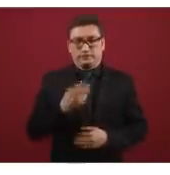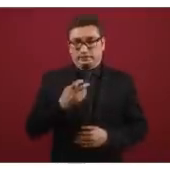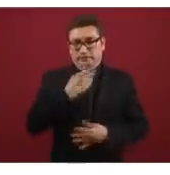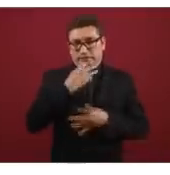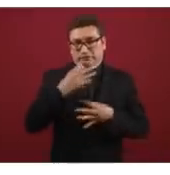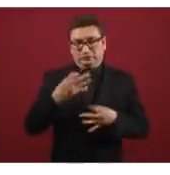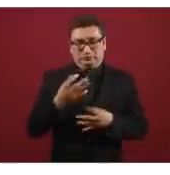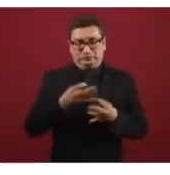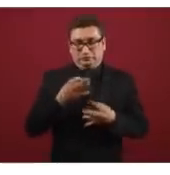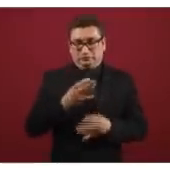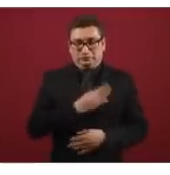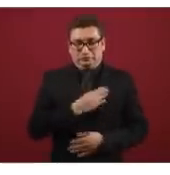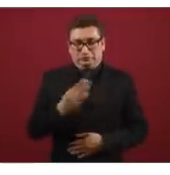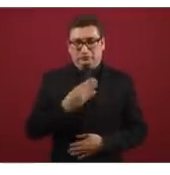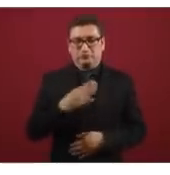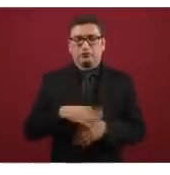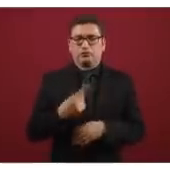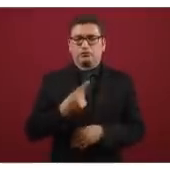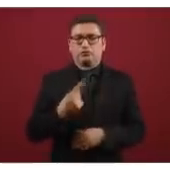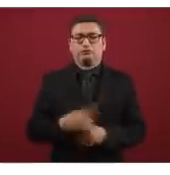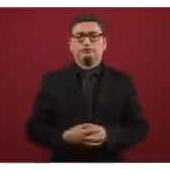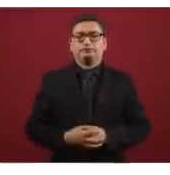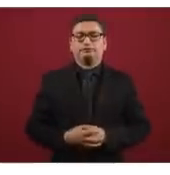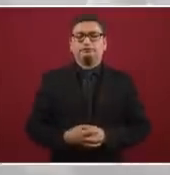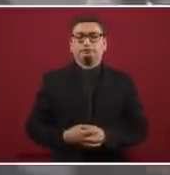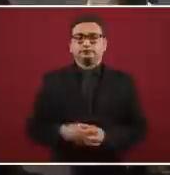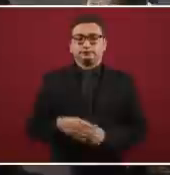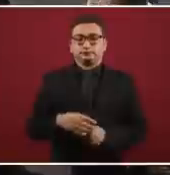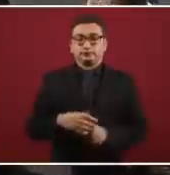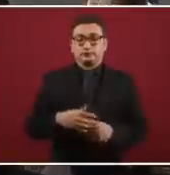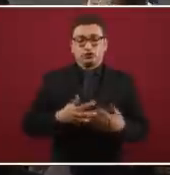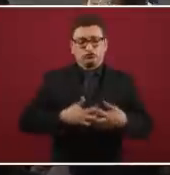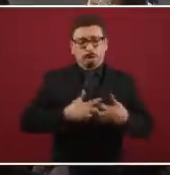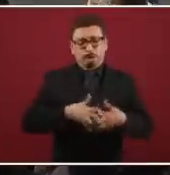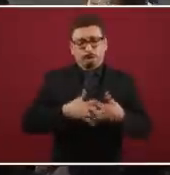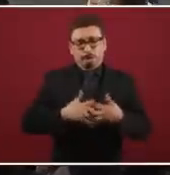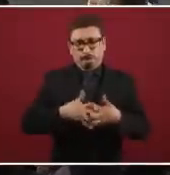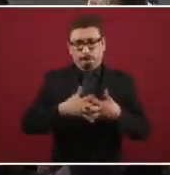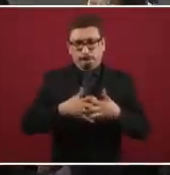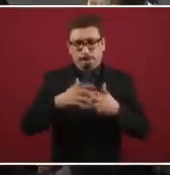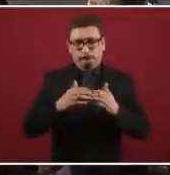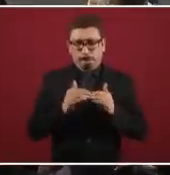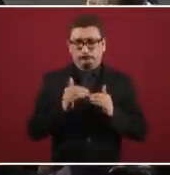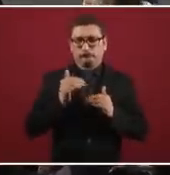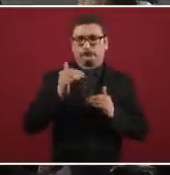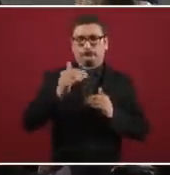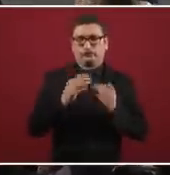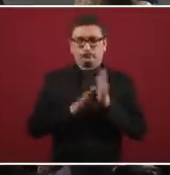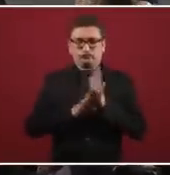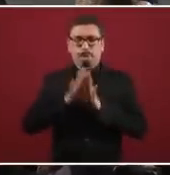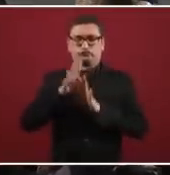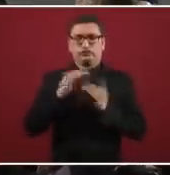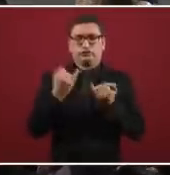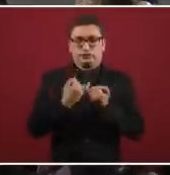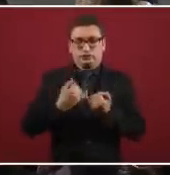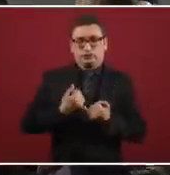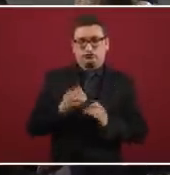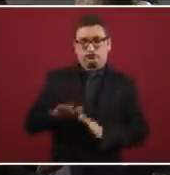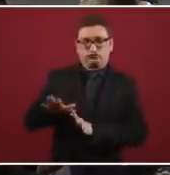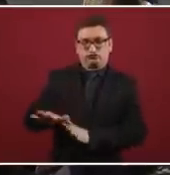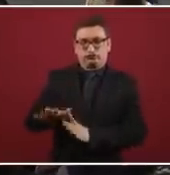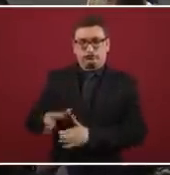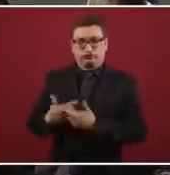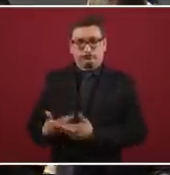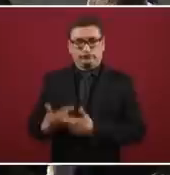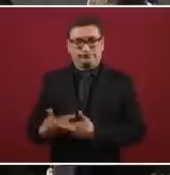porque esto va a la par. No solamente va a haber un incremento en la producción, sino también va a haber un incremento en la reserva. Entonces,